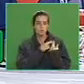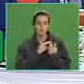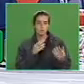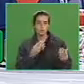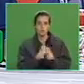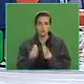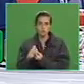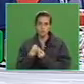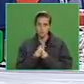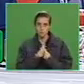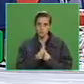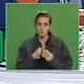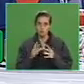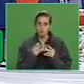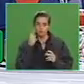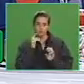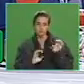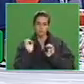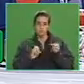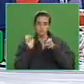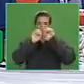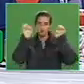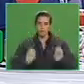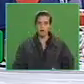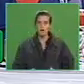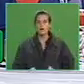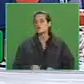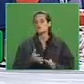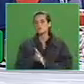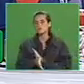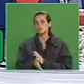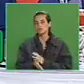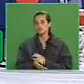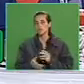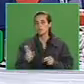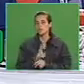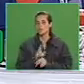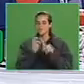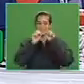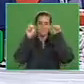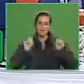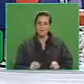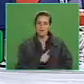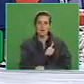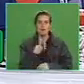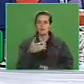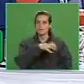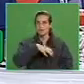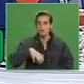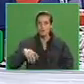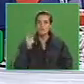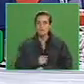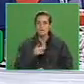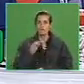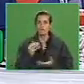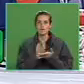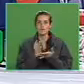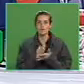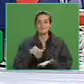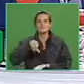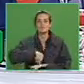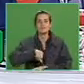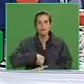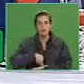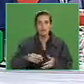revisar muy bien los sistemas que vamos a utilizar, ¿verdad? En cada estado, compañeros, debe haber una escuela central